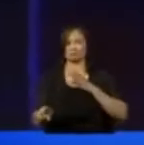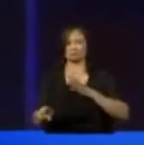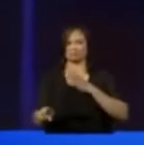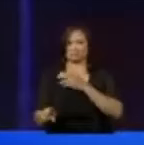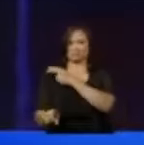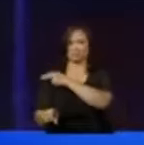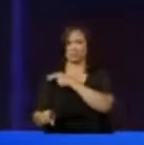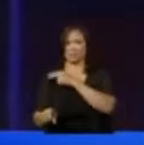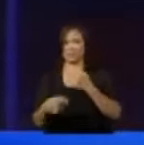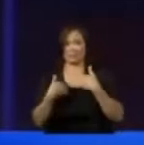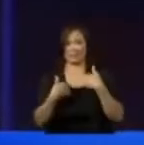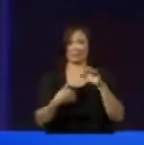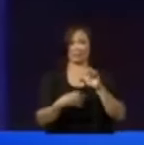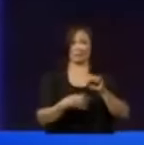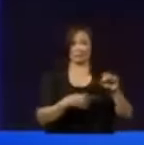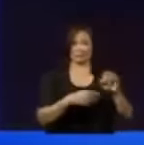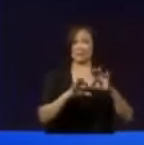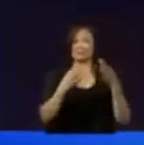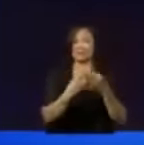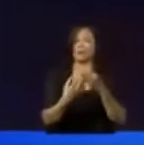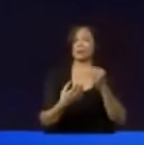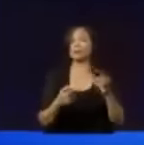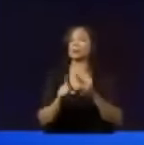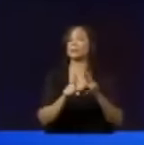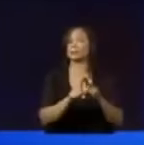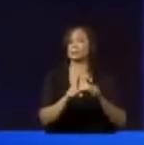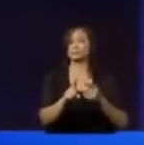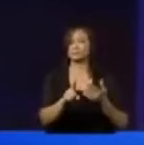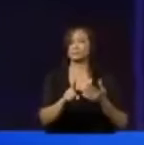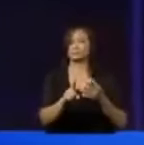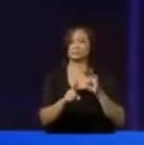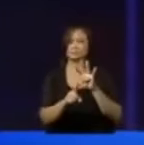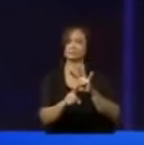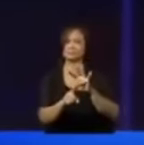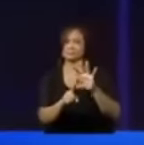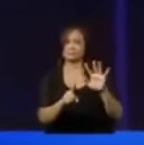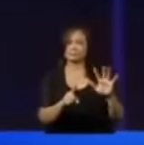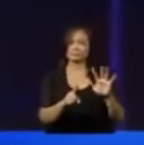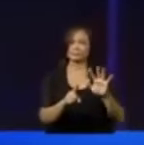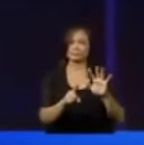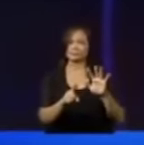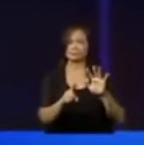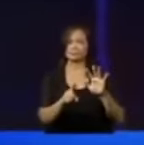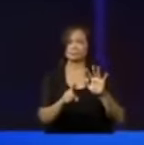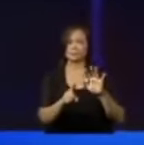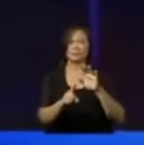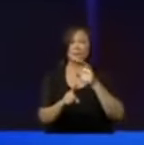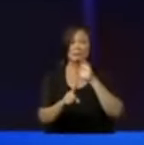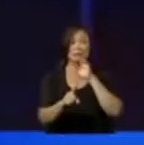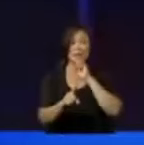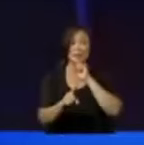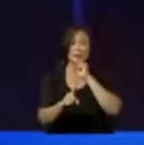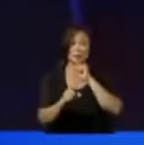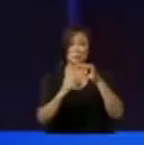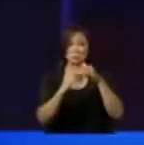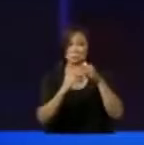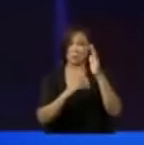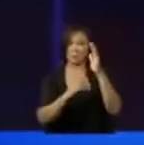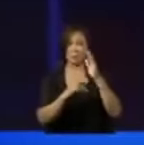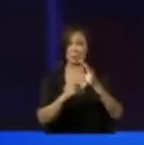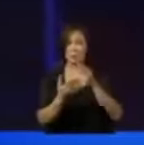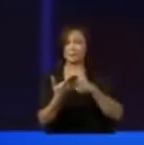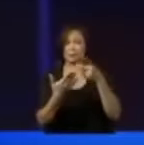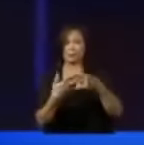seguro de familiar de salud. ¿Y qué hemos hecho además? 45, todo el que tenga 45 años en adelante,